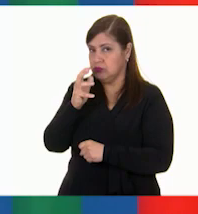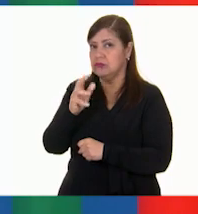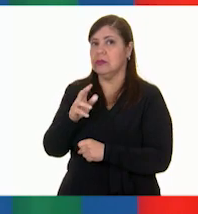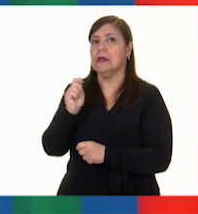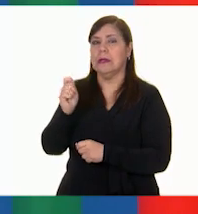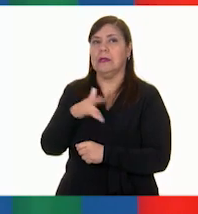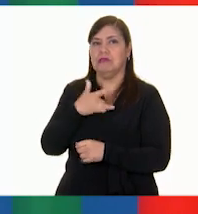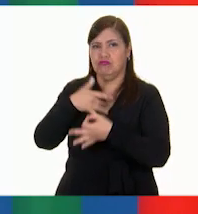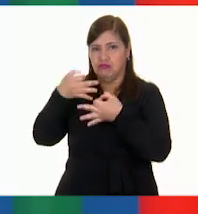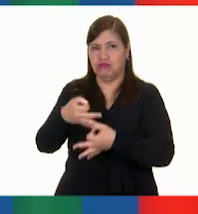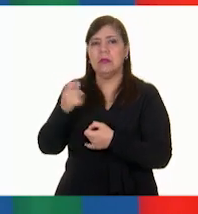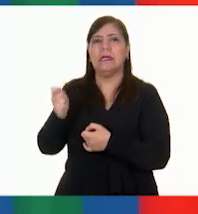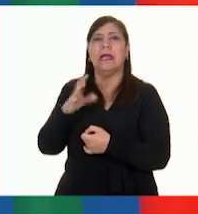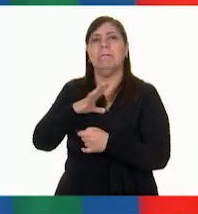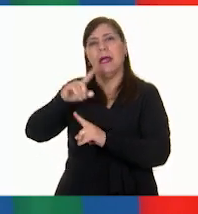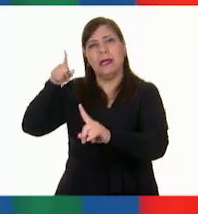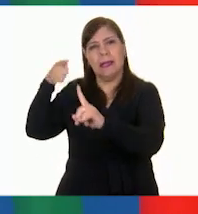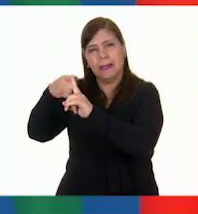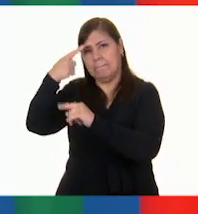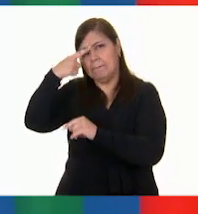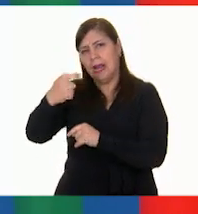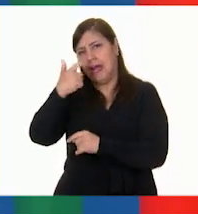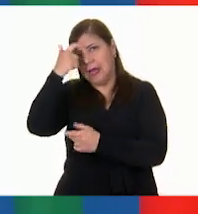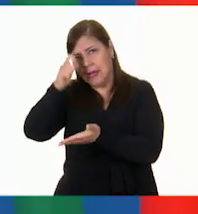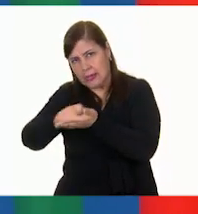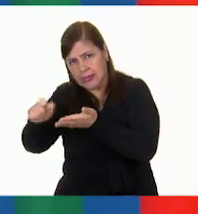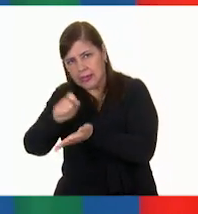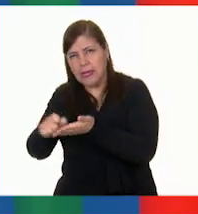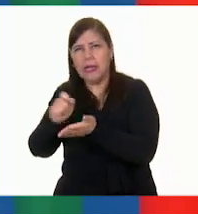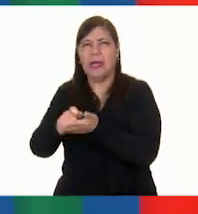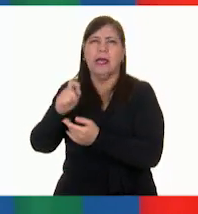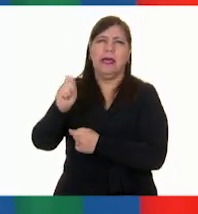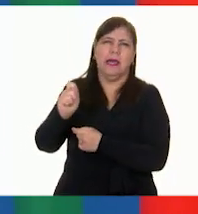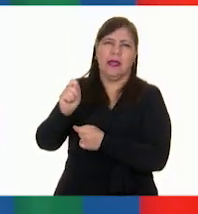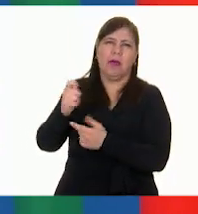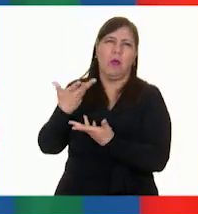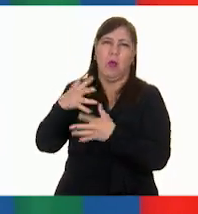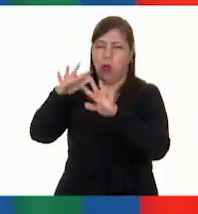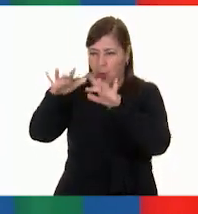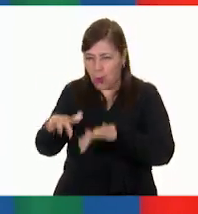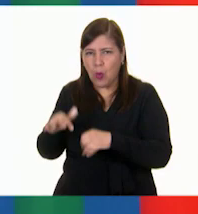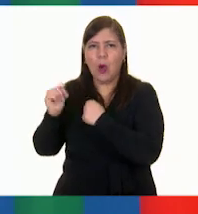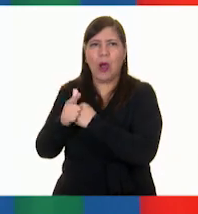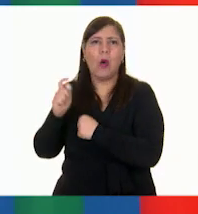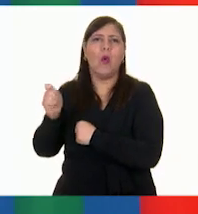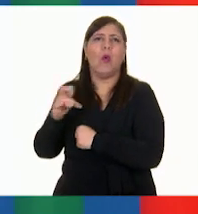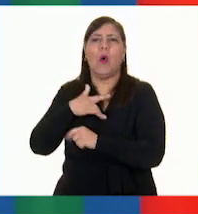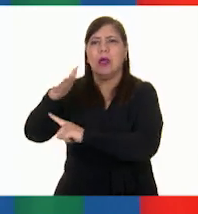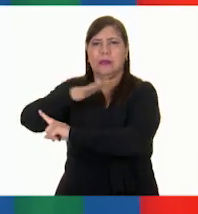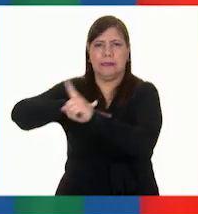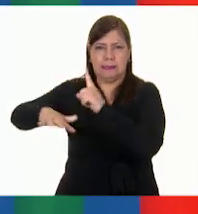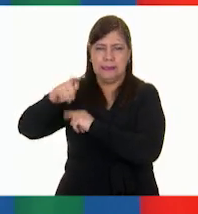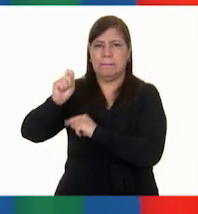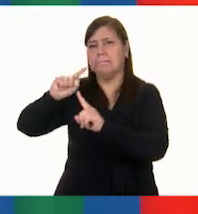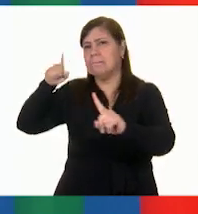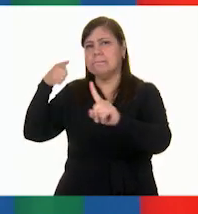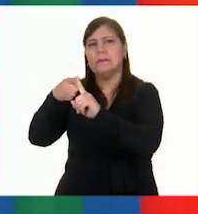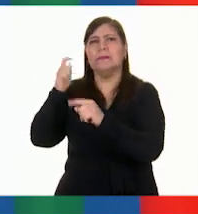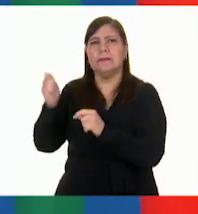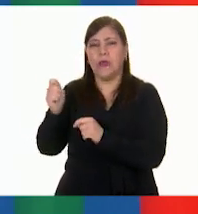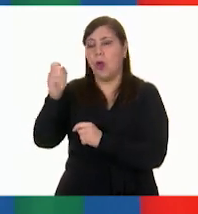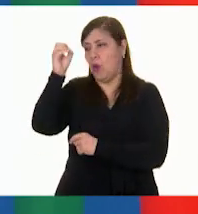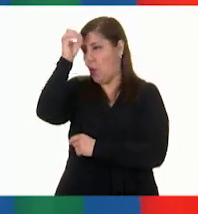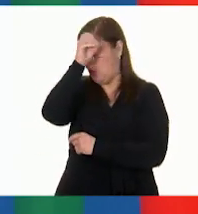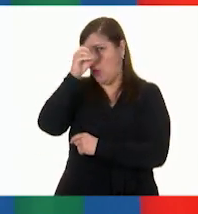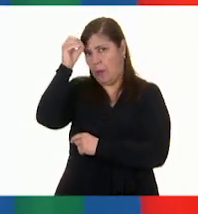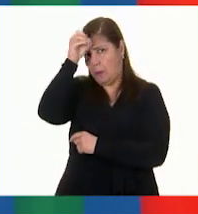al director de una publicación, al autor de un artículo o bien a la sociedad en general, y con el propósito de compartir una